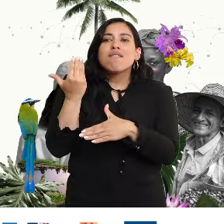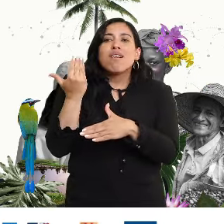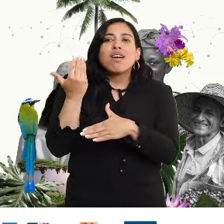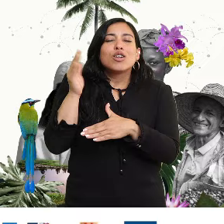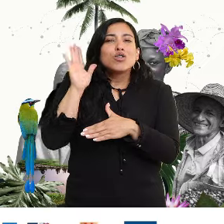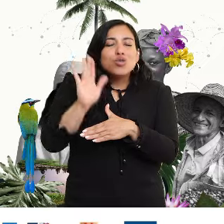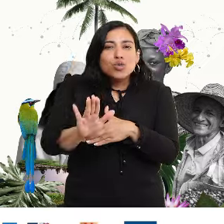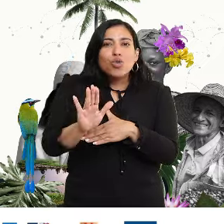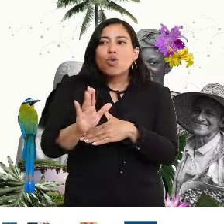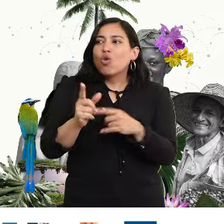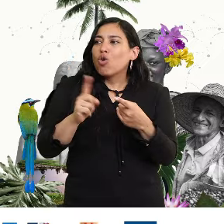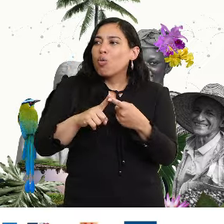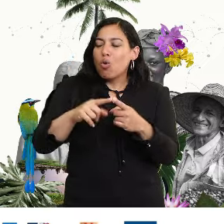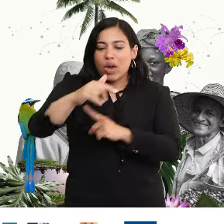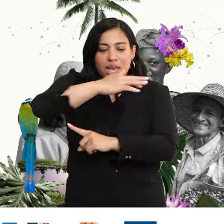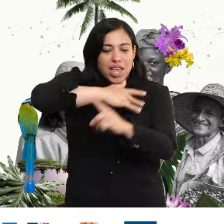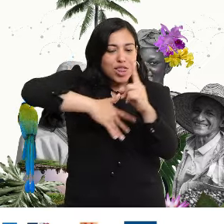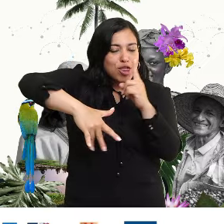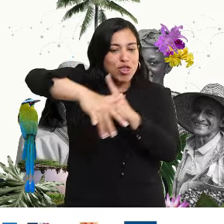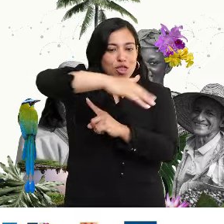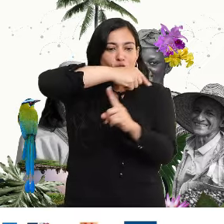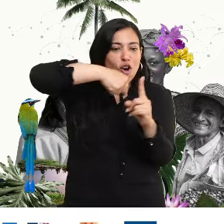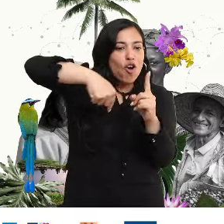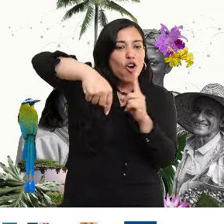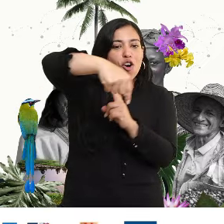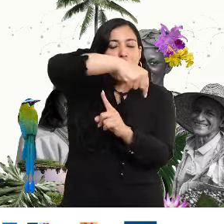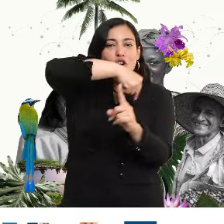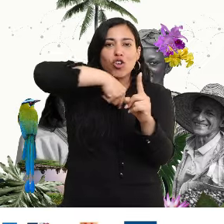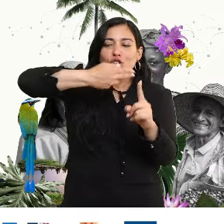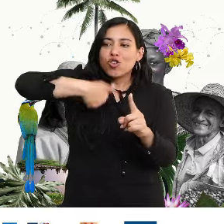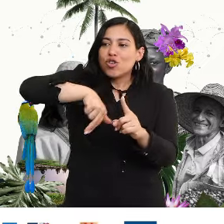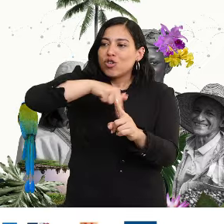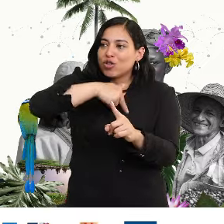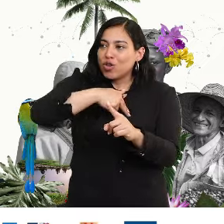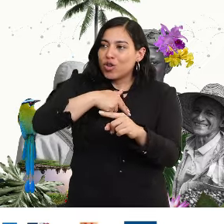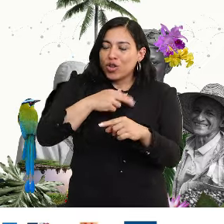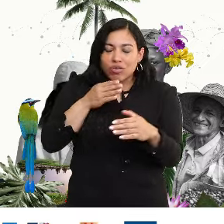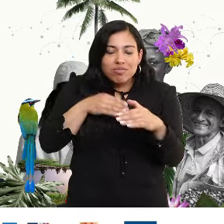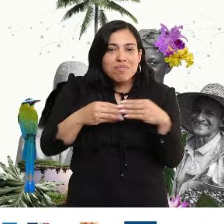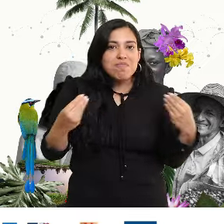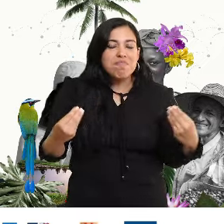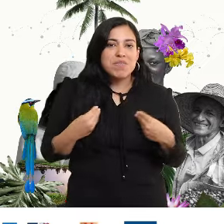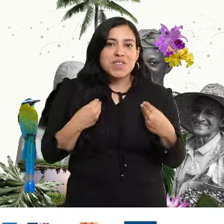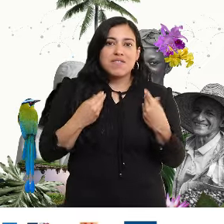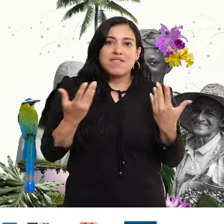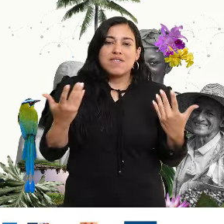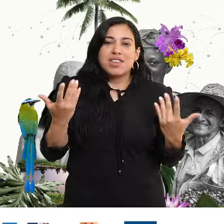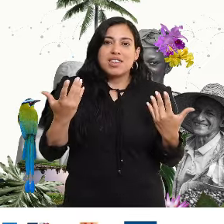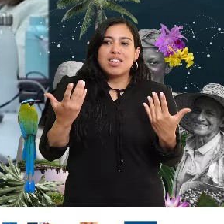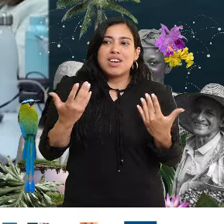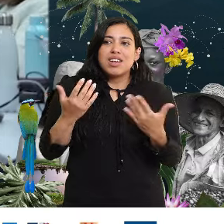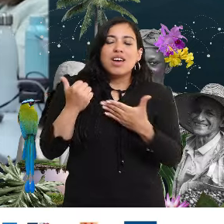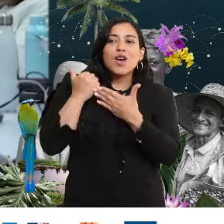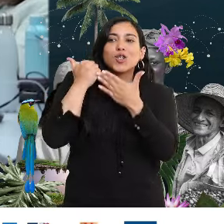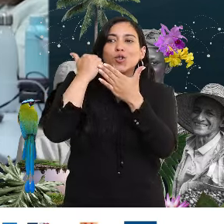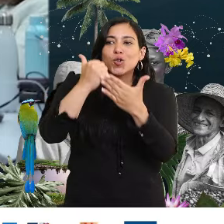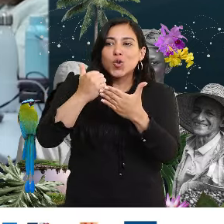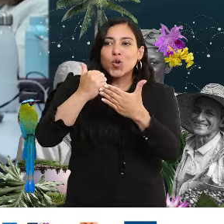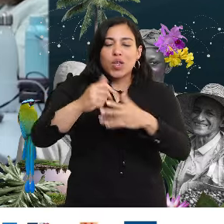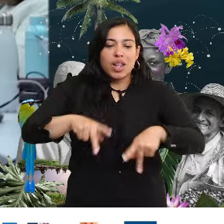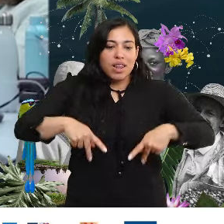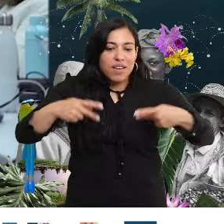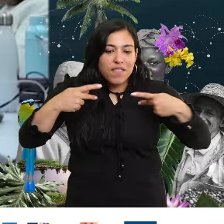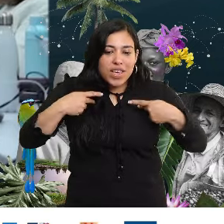de una creación de un entorno a través del cual podamos todos vivir para los demás, para la vida,